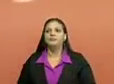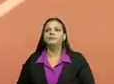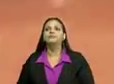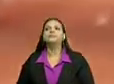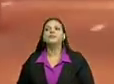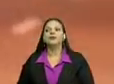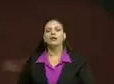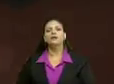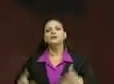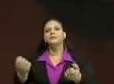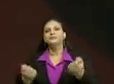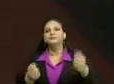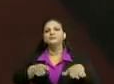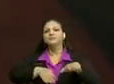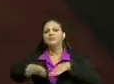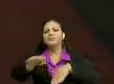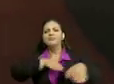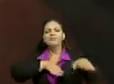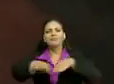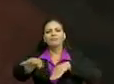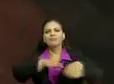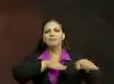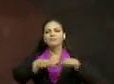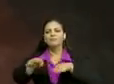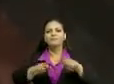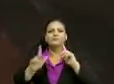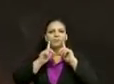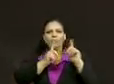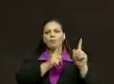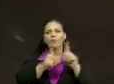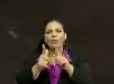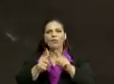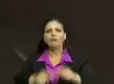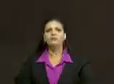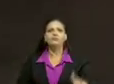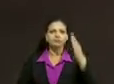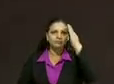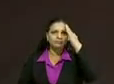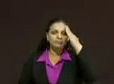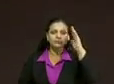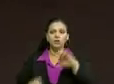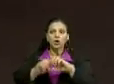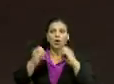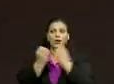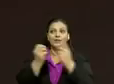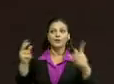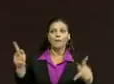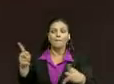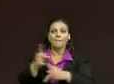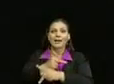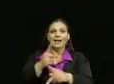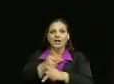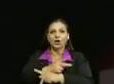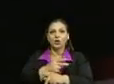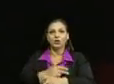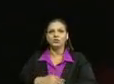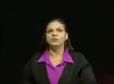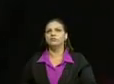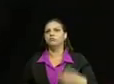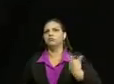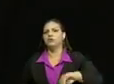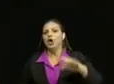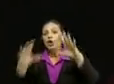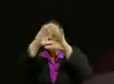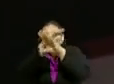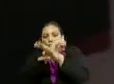medio de una operación que se llevó a cabo de manera conjunta. Se tenía conocimiento de que ese era el horario adecuado para capturar a la